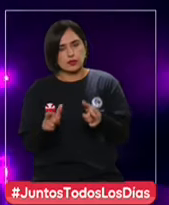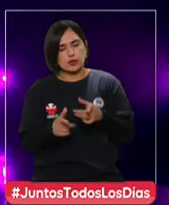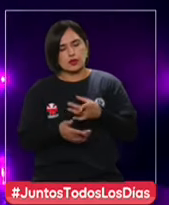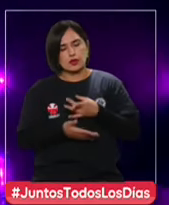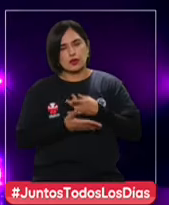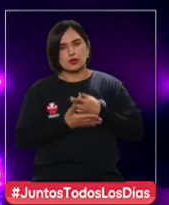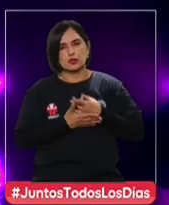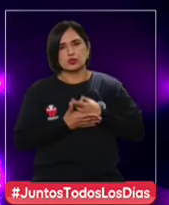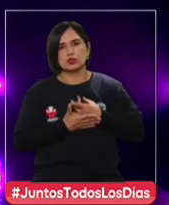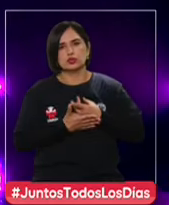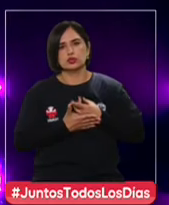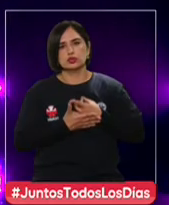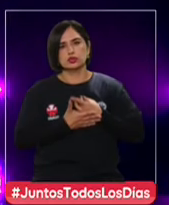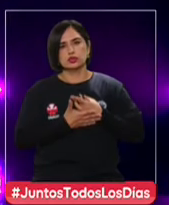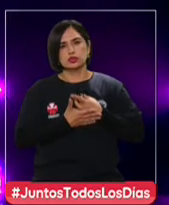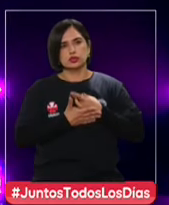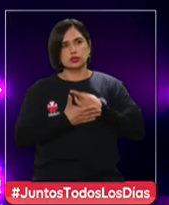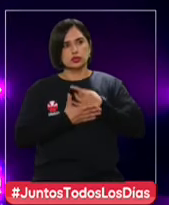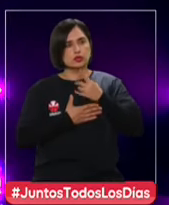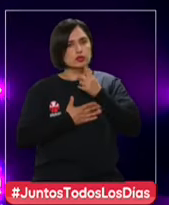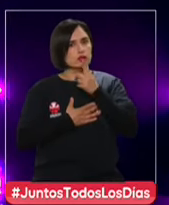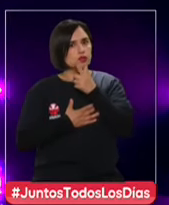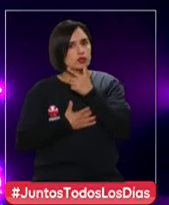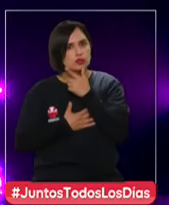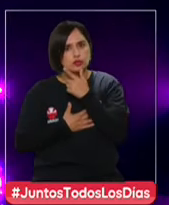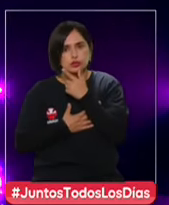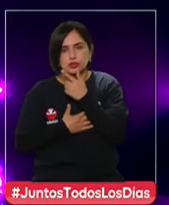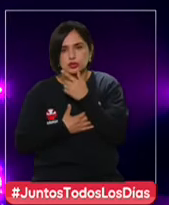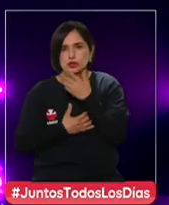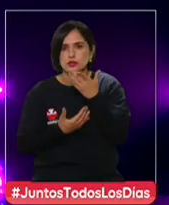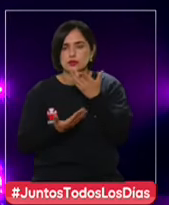Duele, hay incertidumbre.